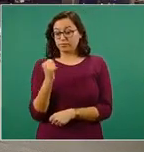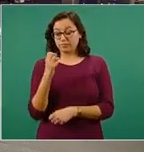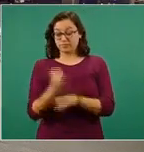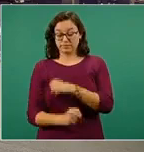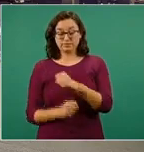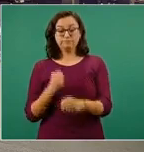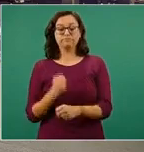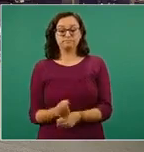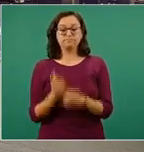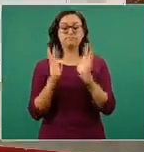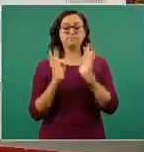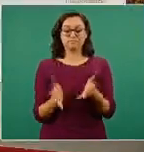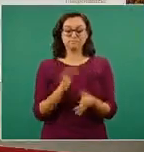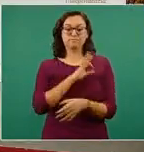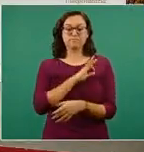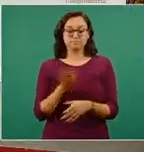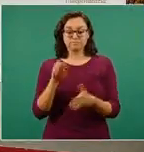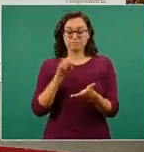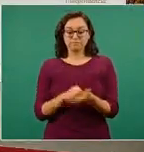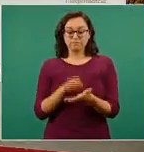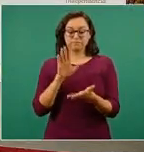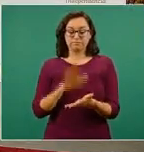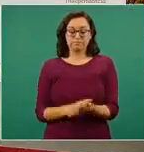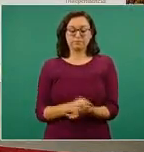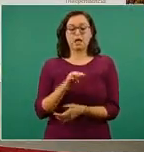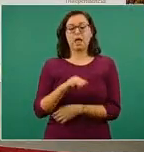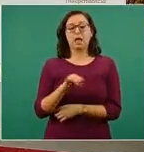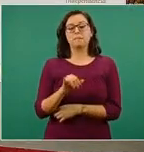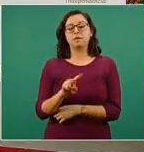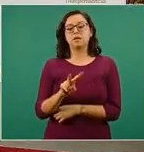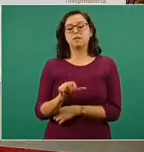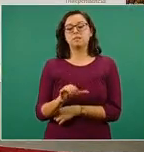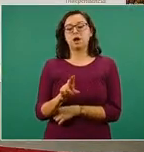edad, ya se puedan registrar en